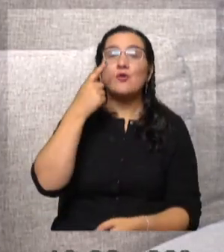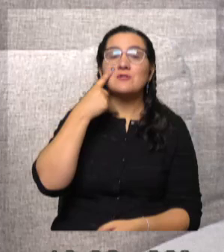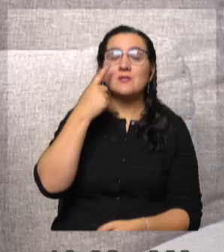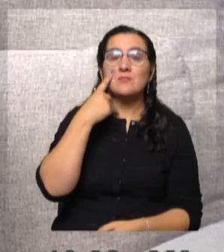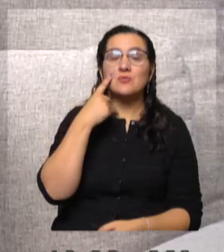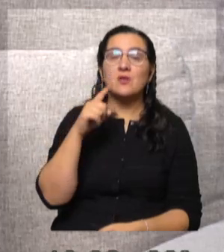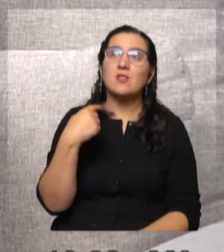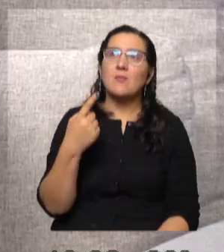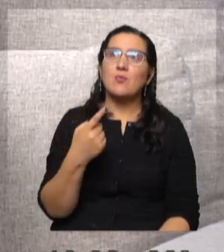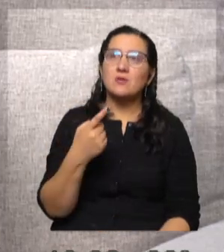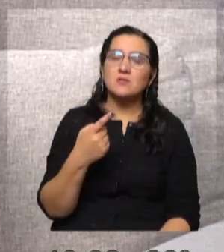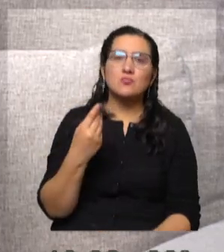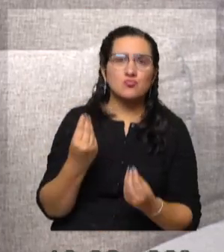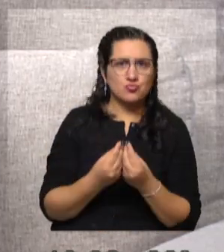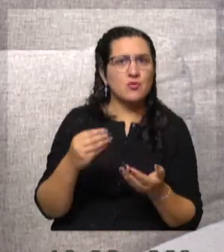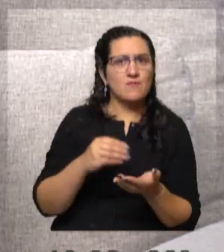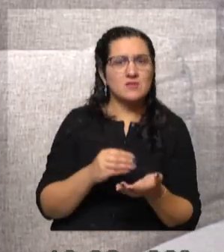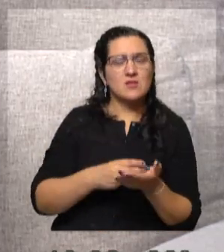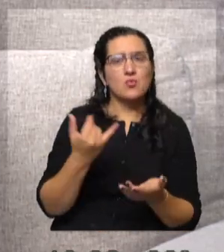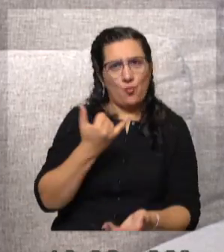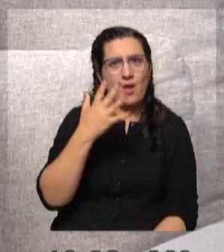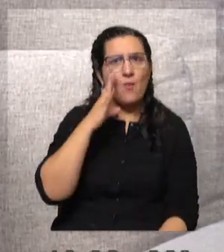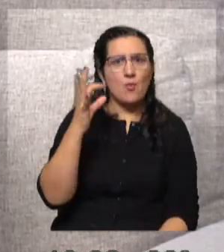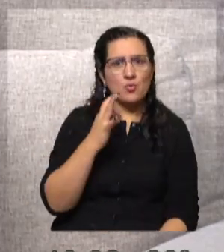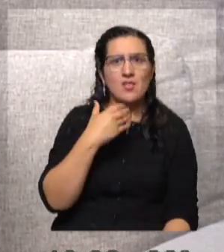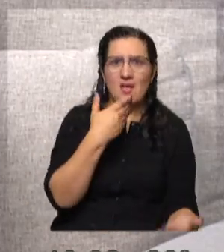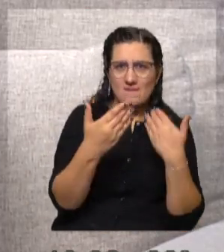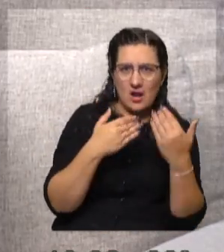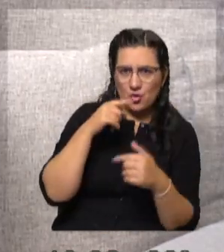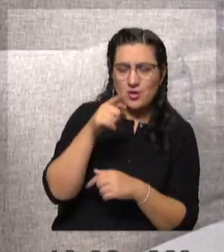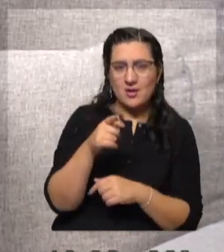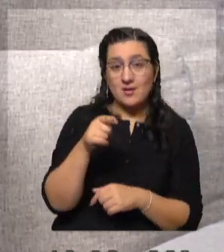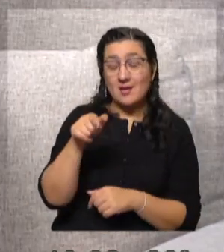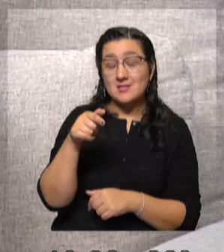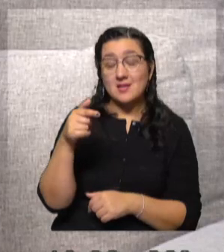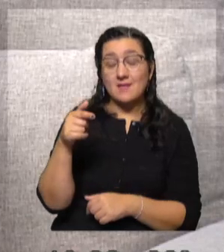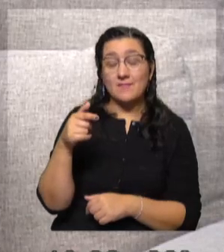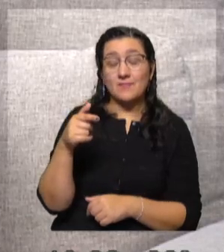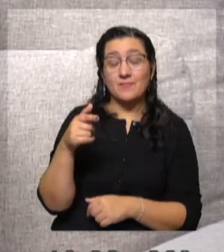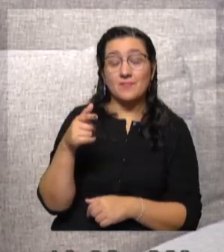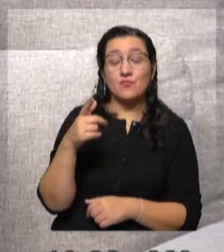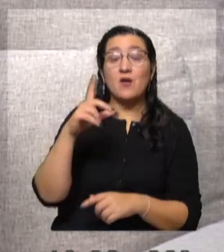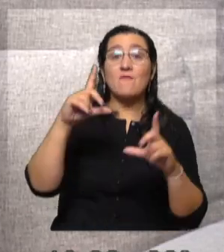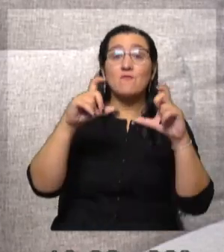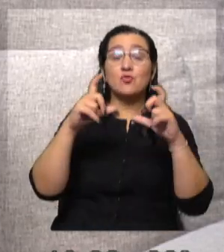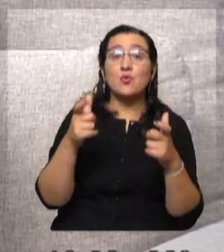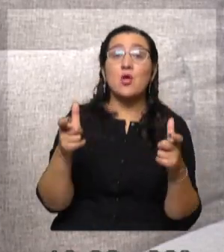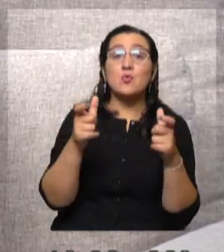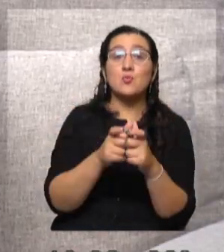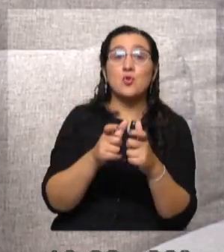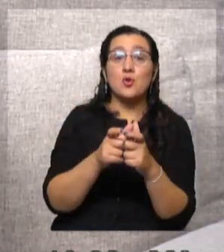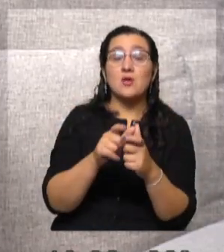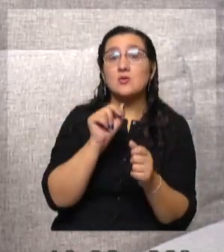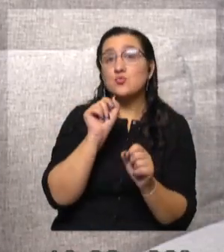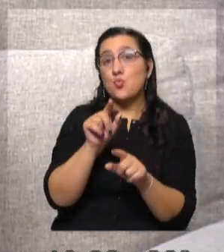y después varias veces he tenido la oportunidad Y sí este esta la anterior era una una foto en una reunión en lo que es